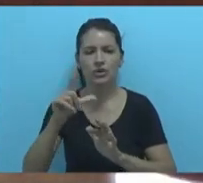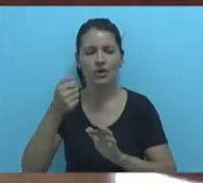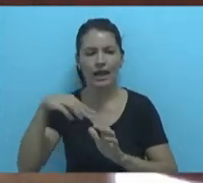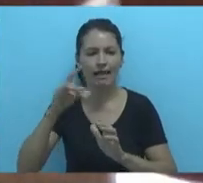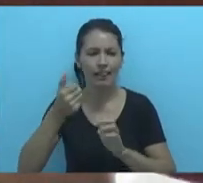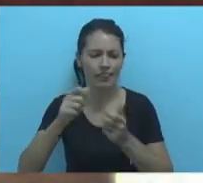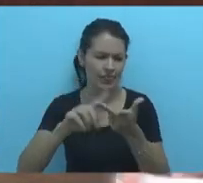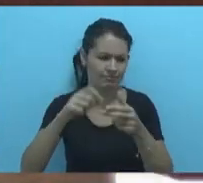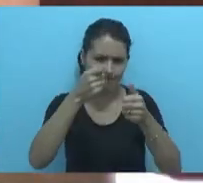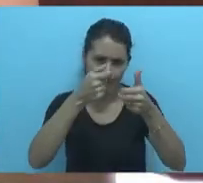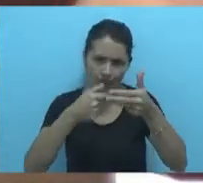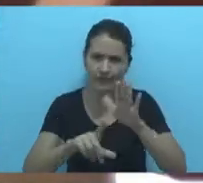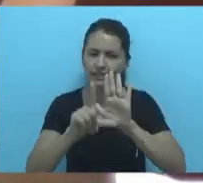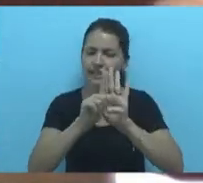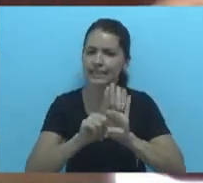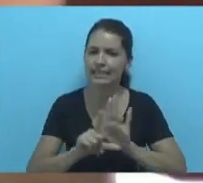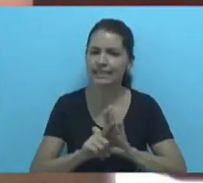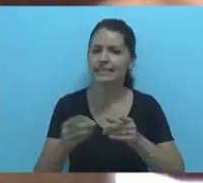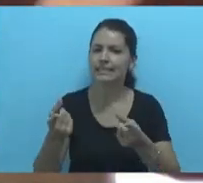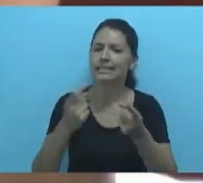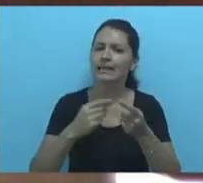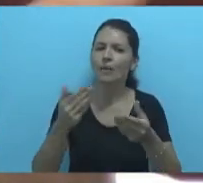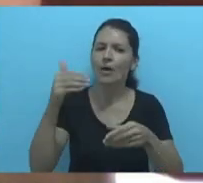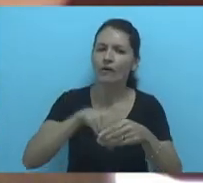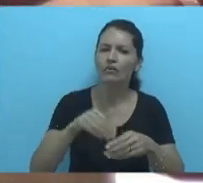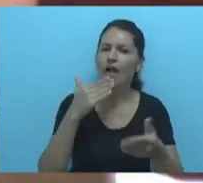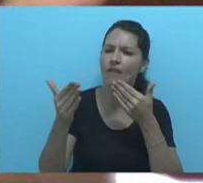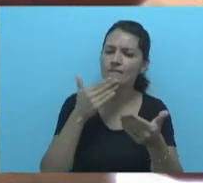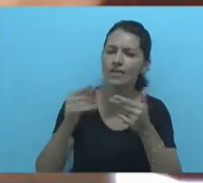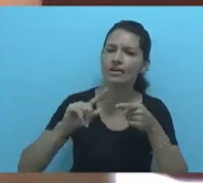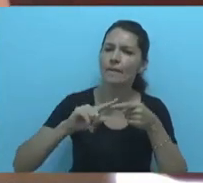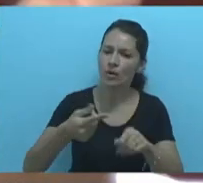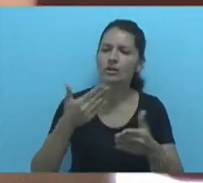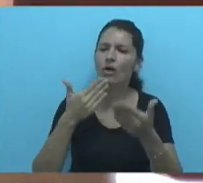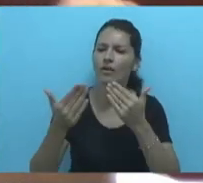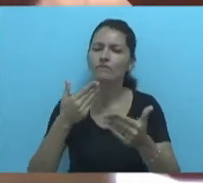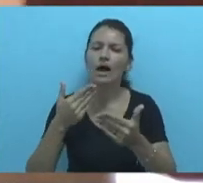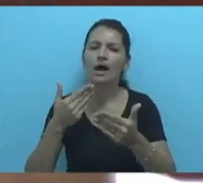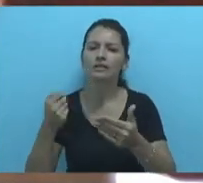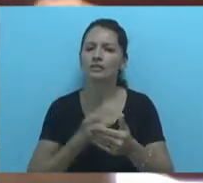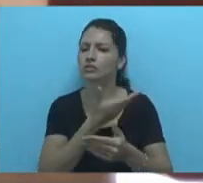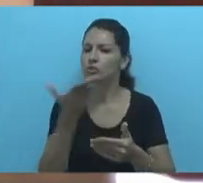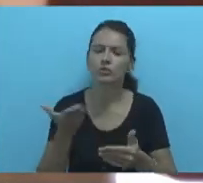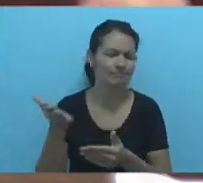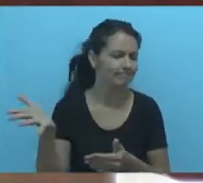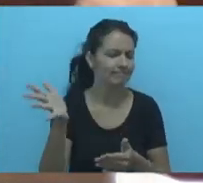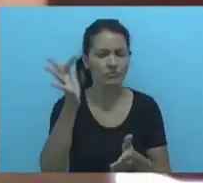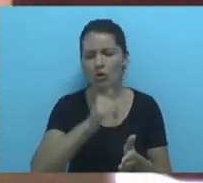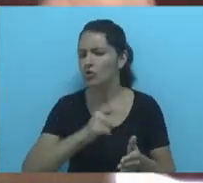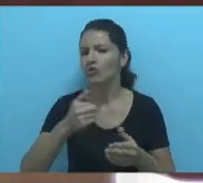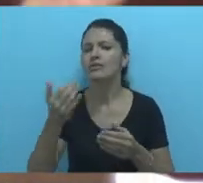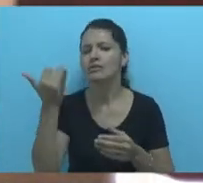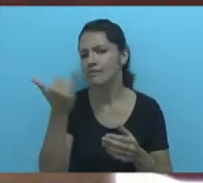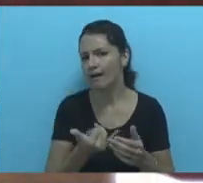iniciativas que tienen que formar parte del debate político porque forman parte del debate social que todos los días está presente en las calles y